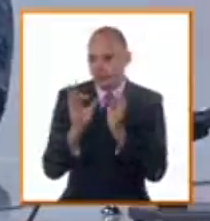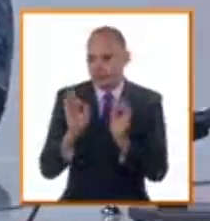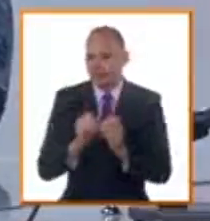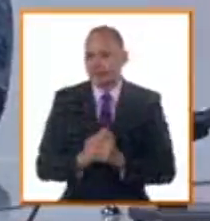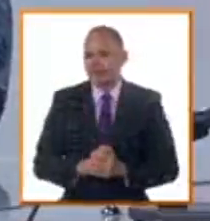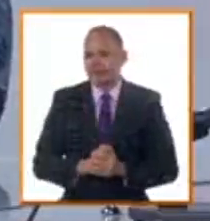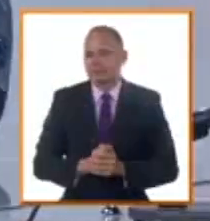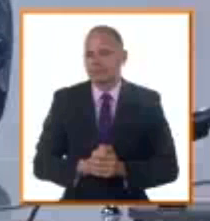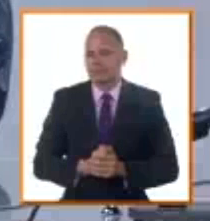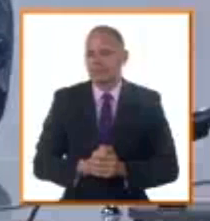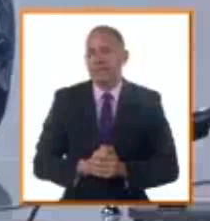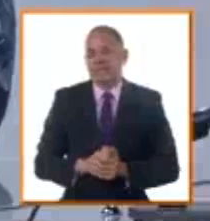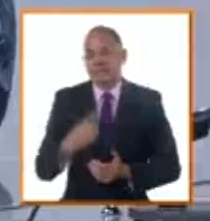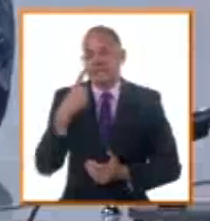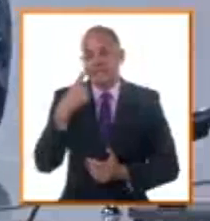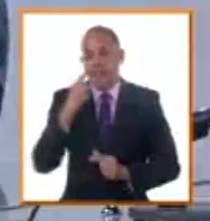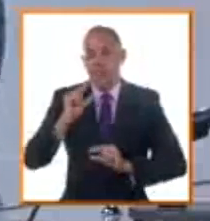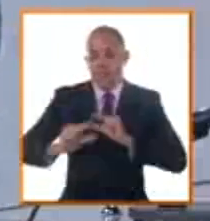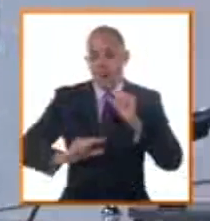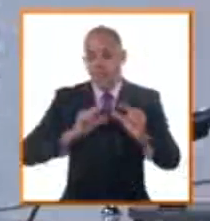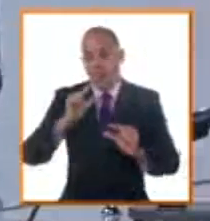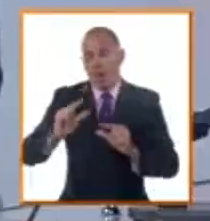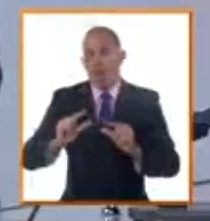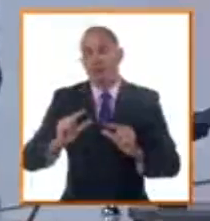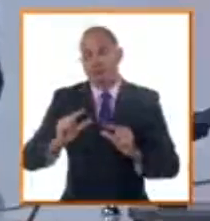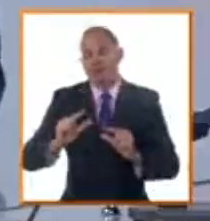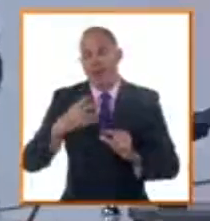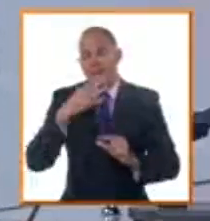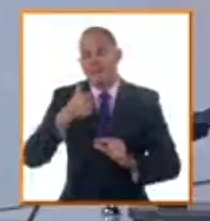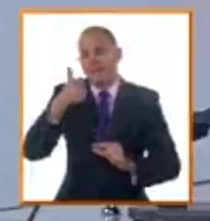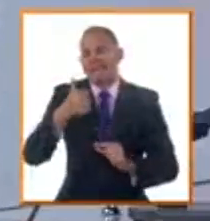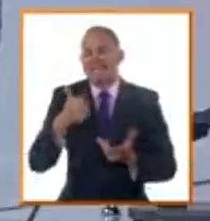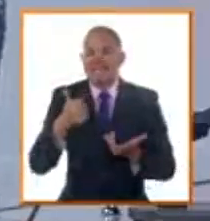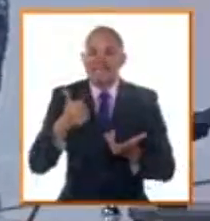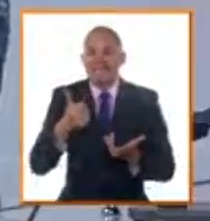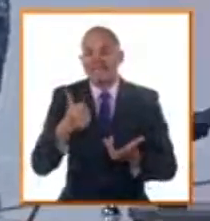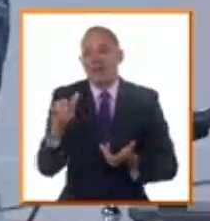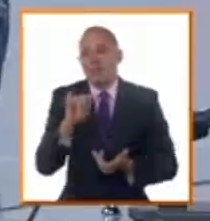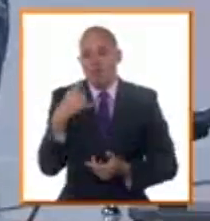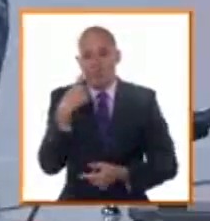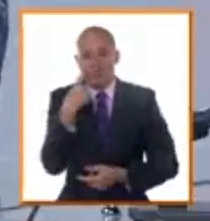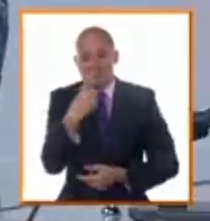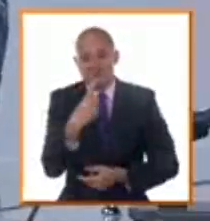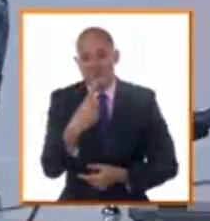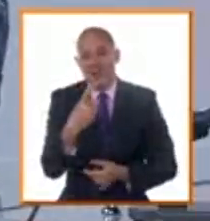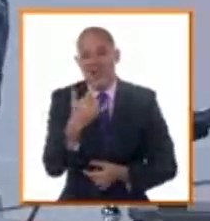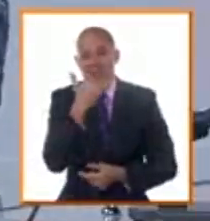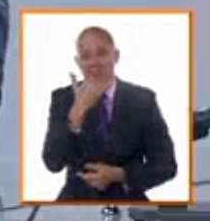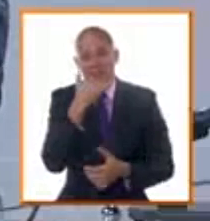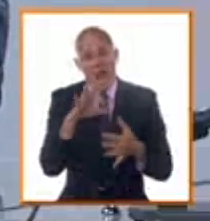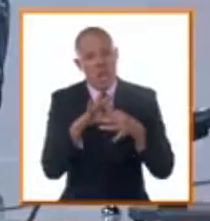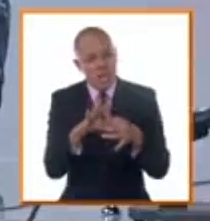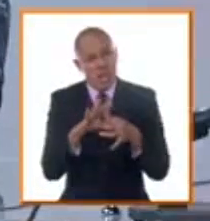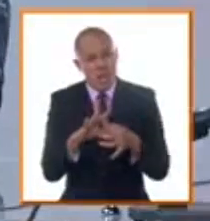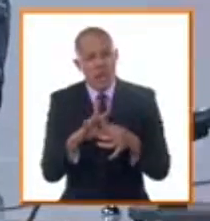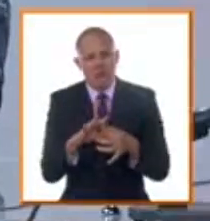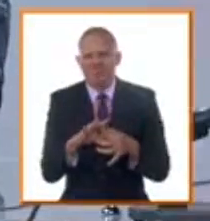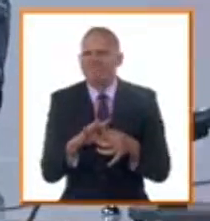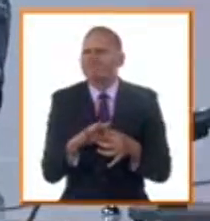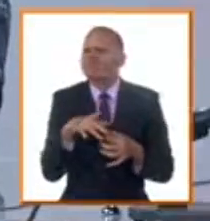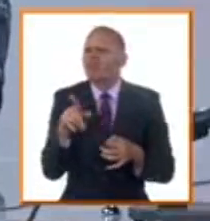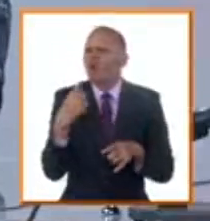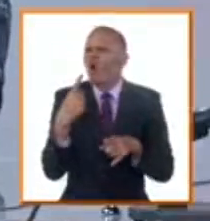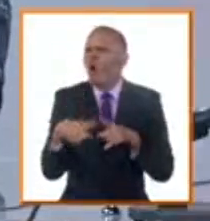Evidentemente la situación va mejorando, pero la gravedad de los asuntos, creo que por ahí teníamos un trabajo preparado sobre cuánto